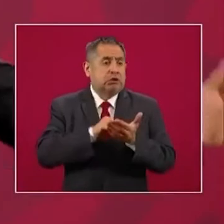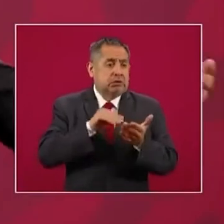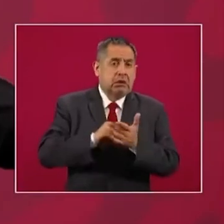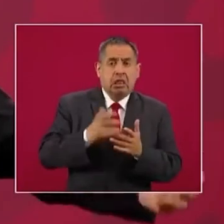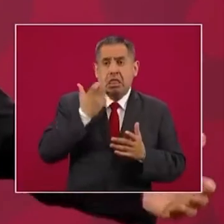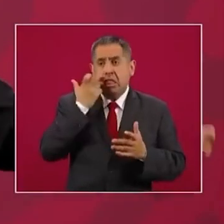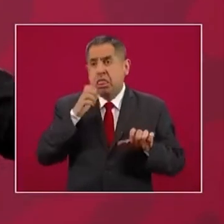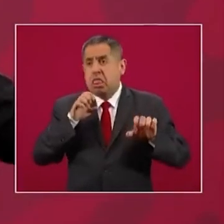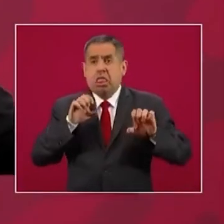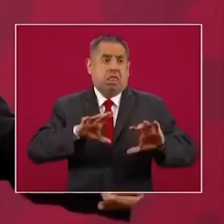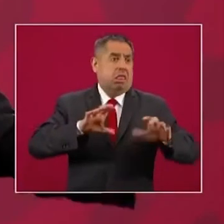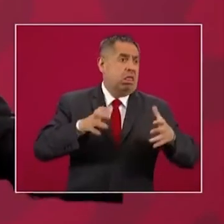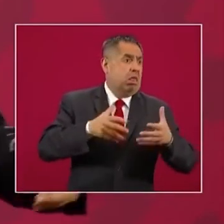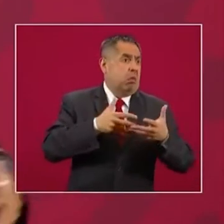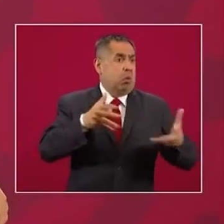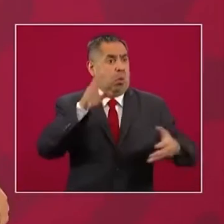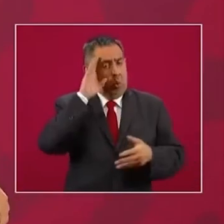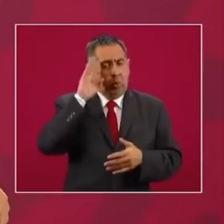aparatos